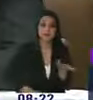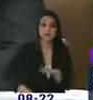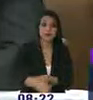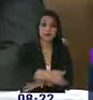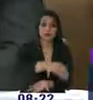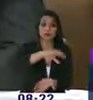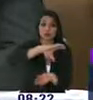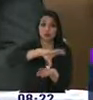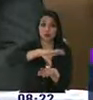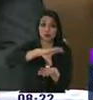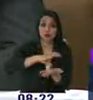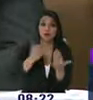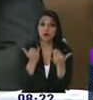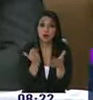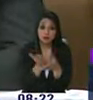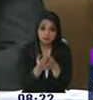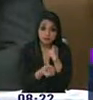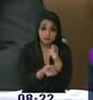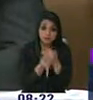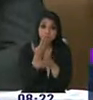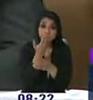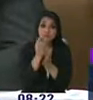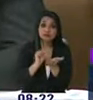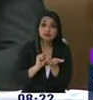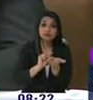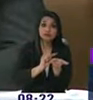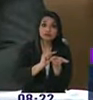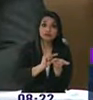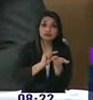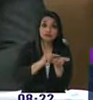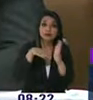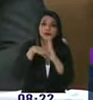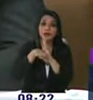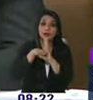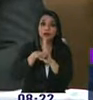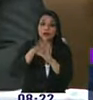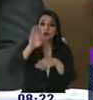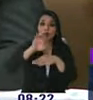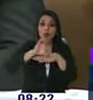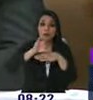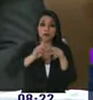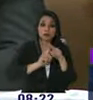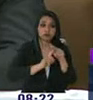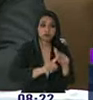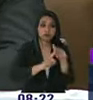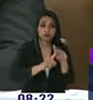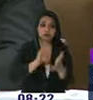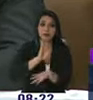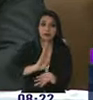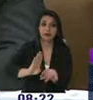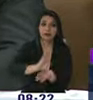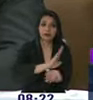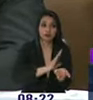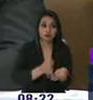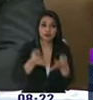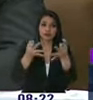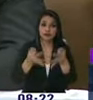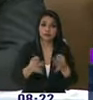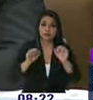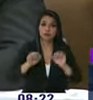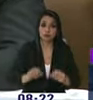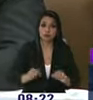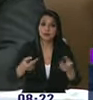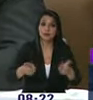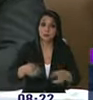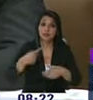en carpeta la creación de líneas de crédito de Ban Ecuador que están destinadas a los barrios regularizados, incluidos los de Quito,